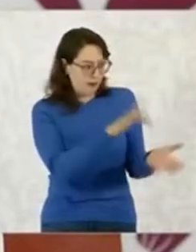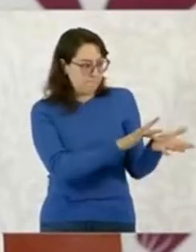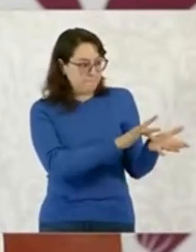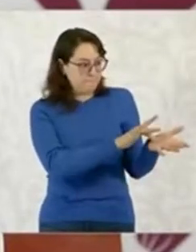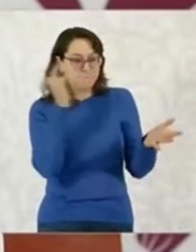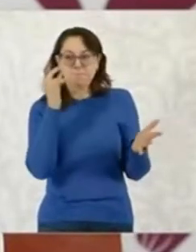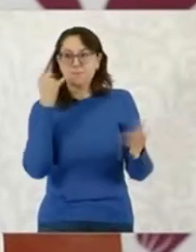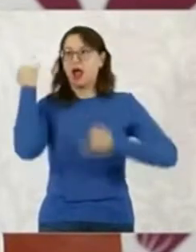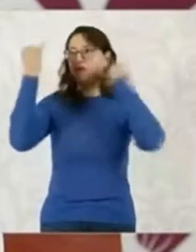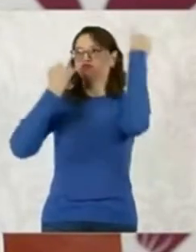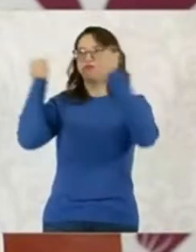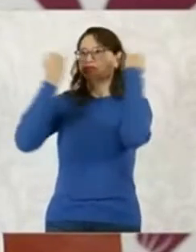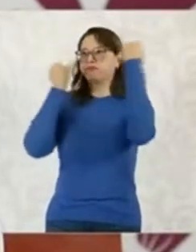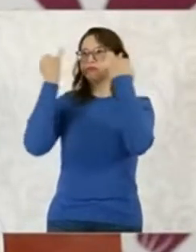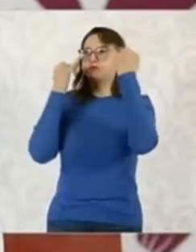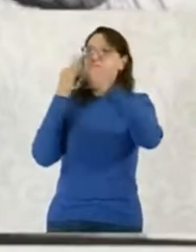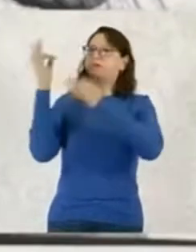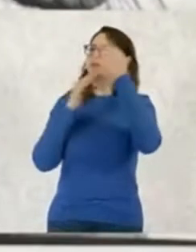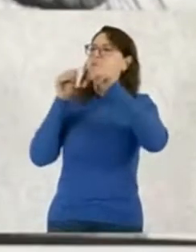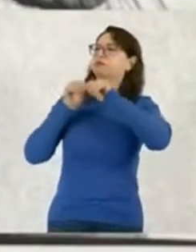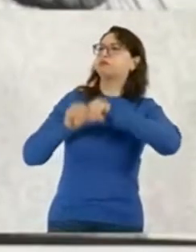una construcción?